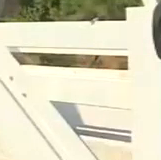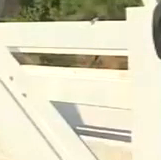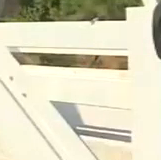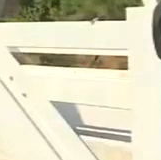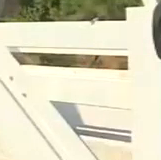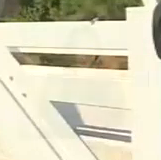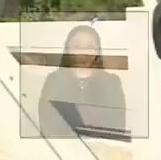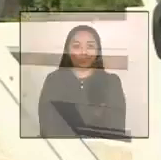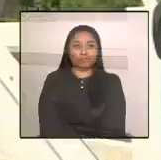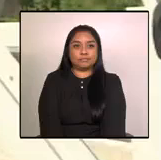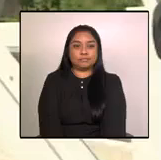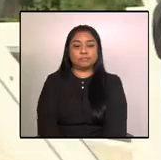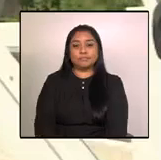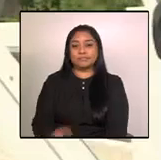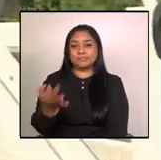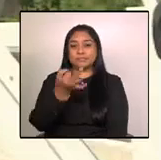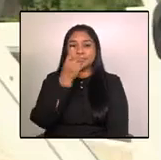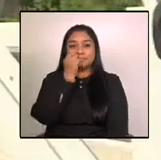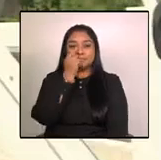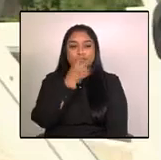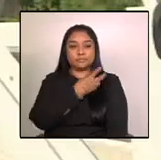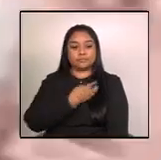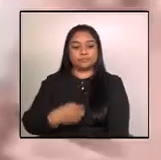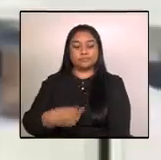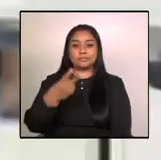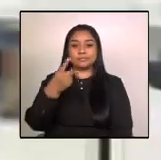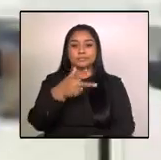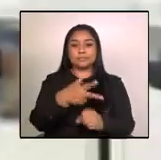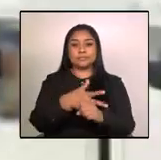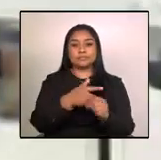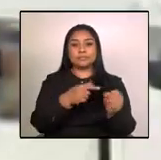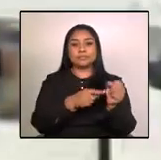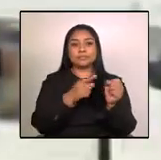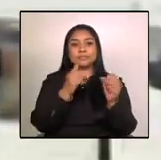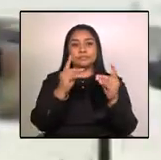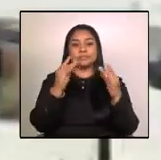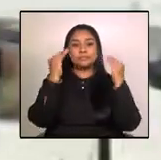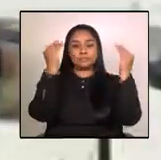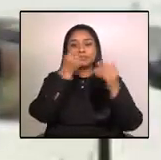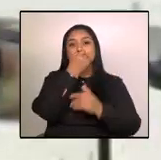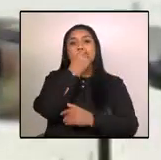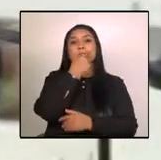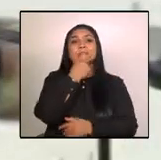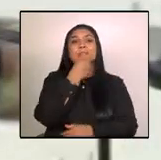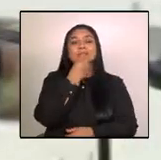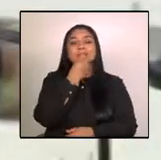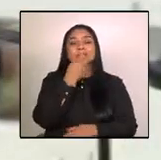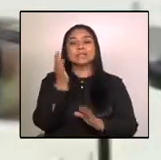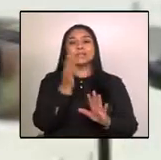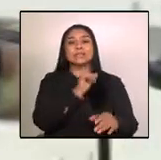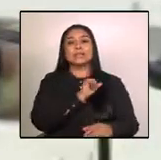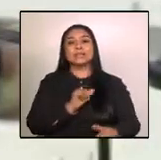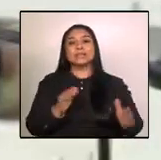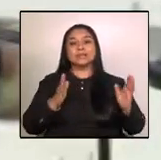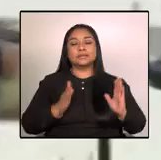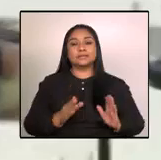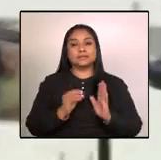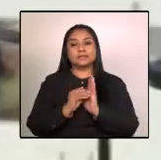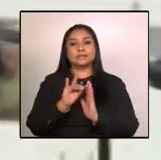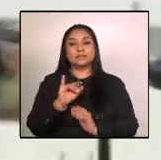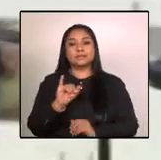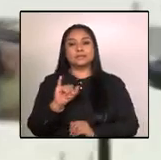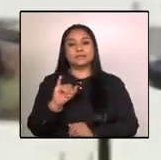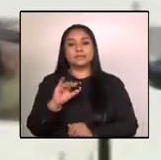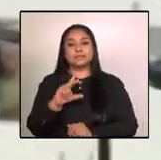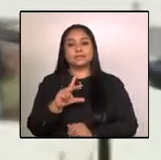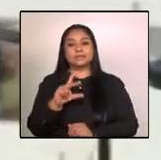Excelentísimo señor presidente constitucional de la República, doctor Bernardo Arévalo. Alcalde Quique Milián de Santa